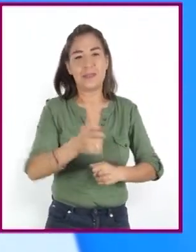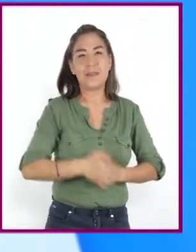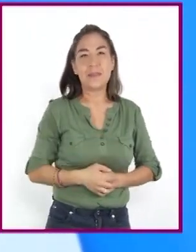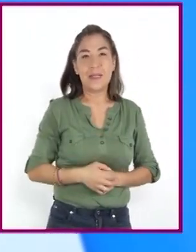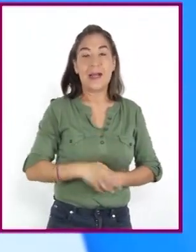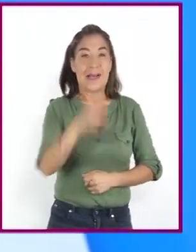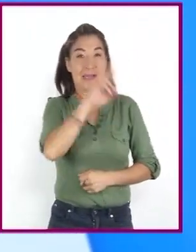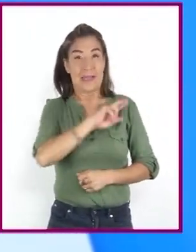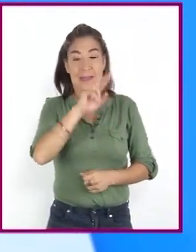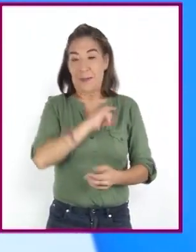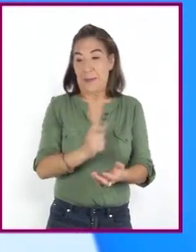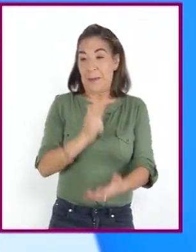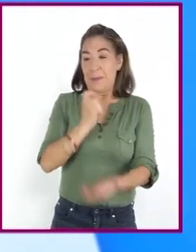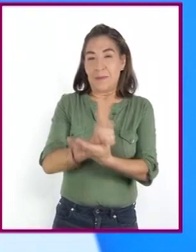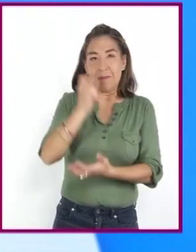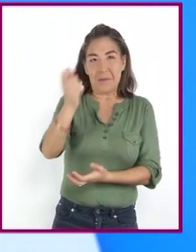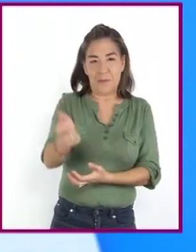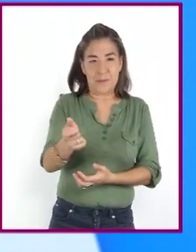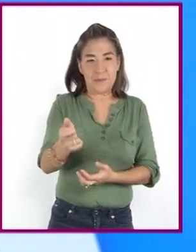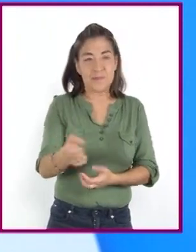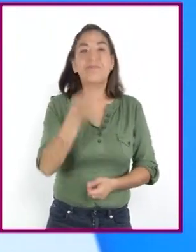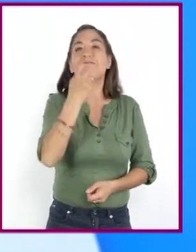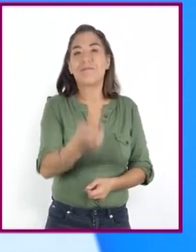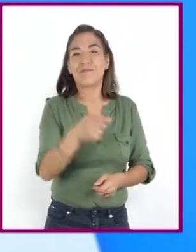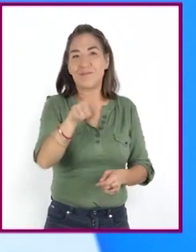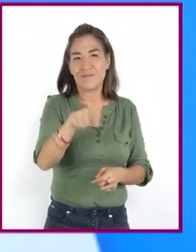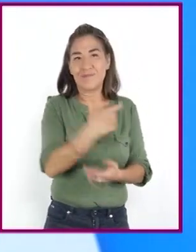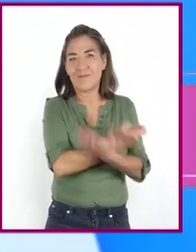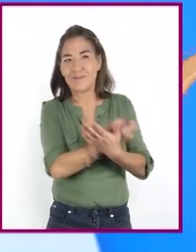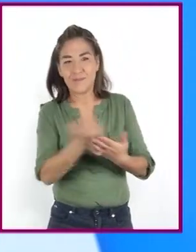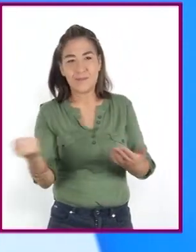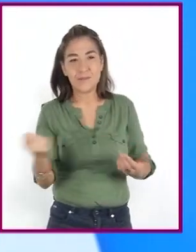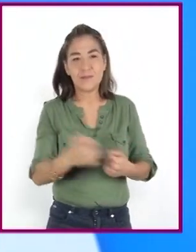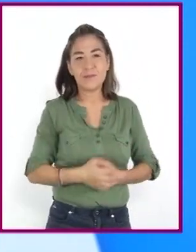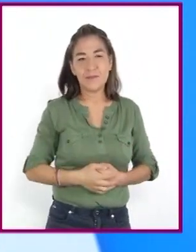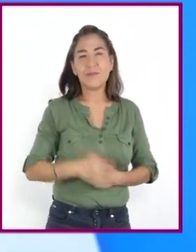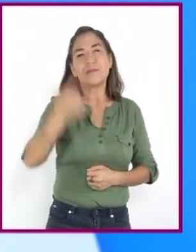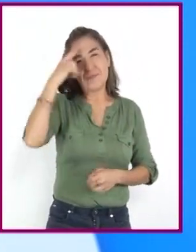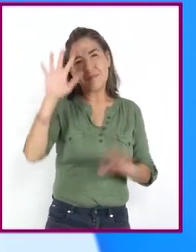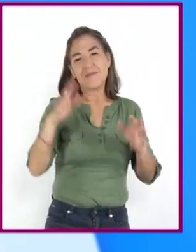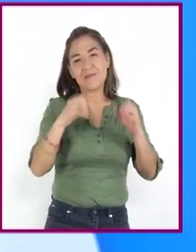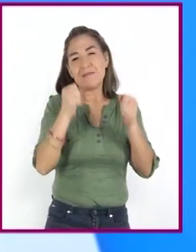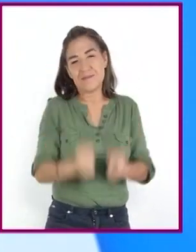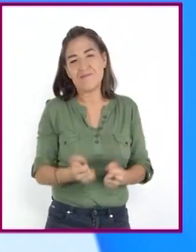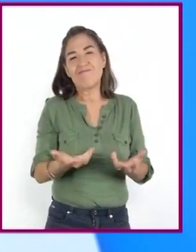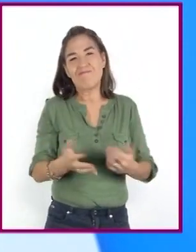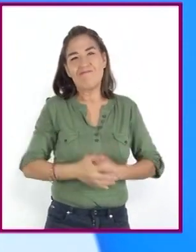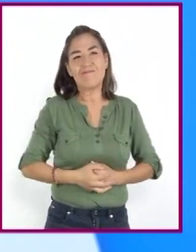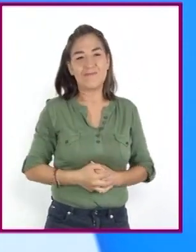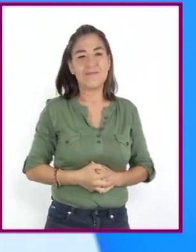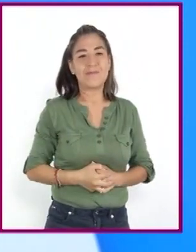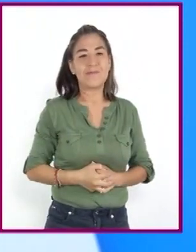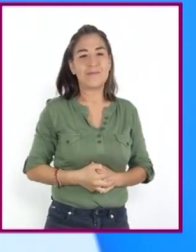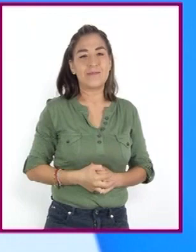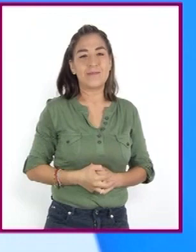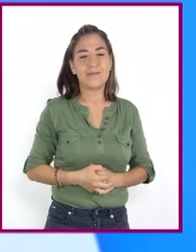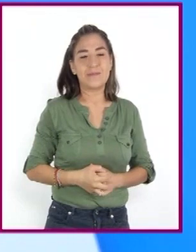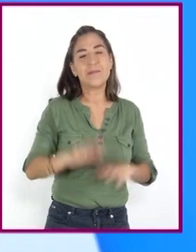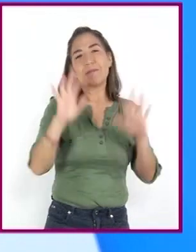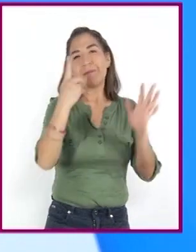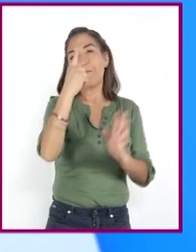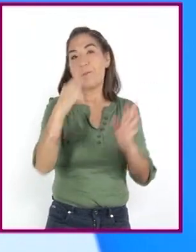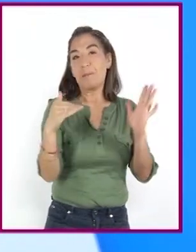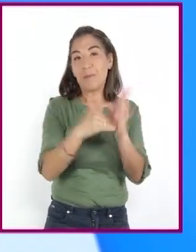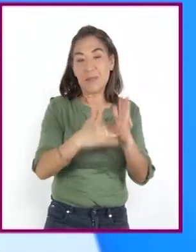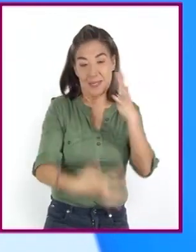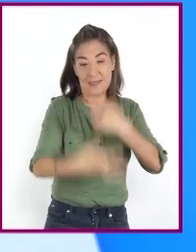renta paga 1/3 de su sueldo, entonces la renta seguramente ha de ser de 1,000